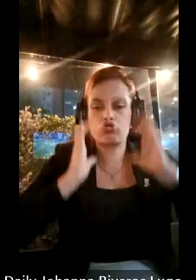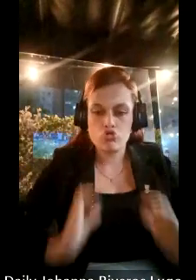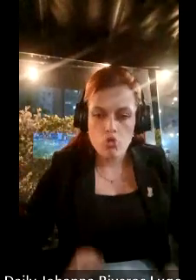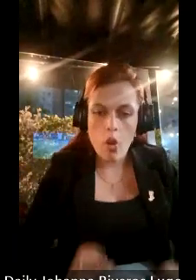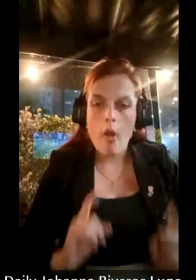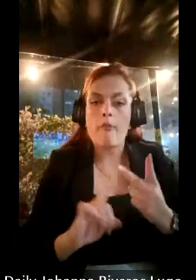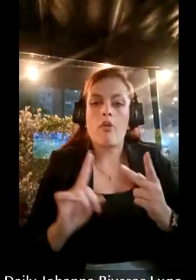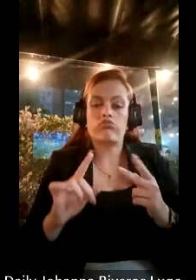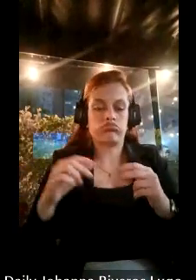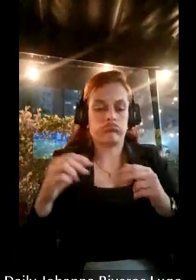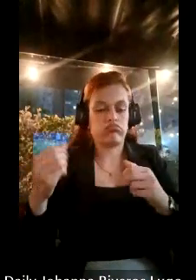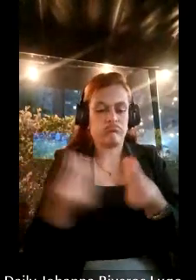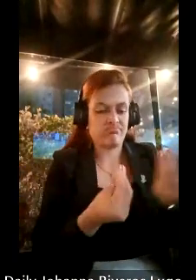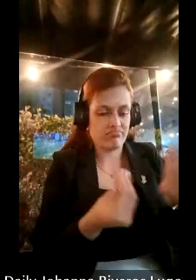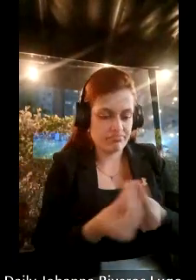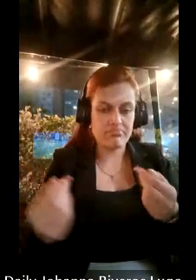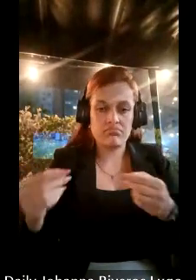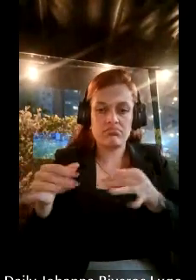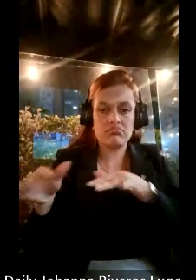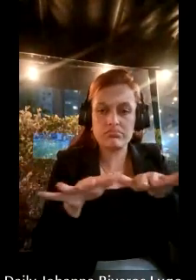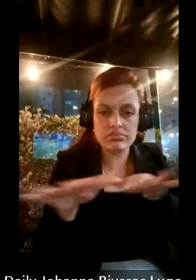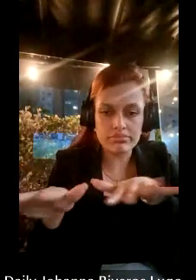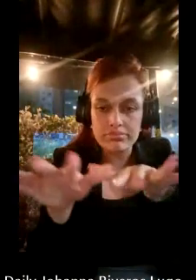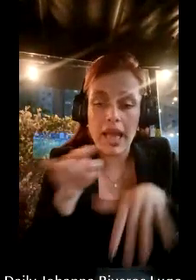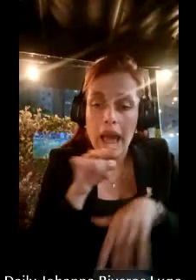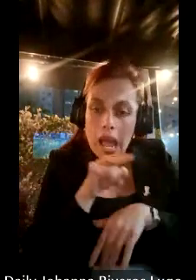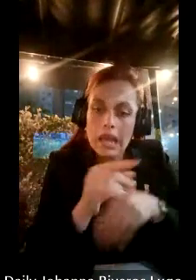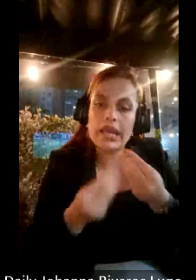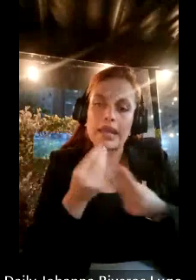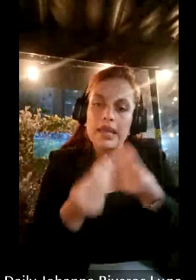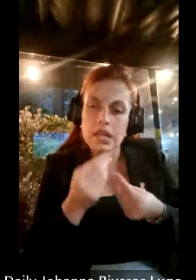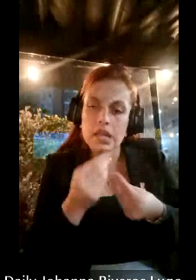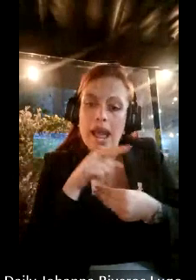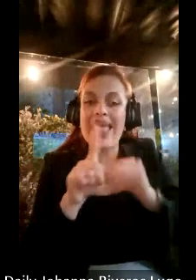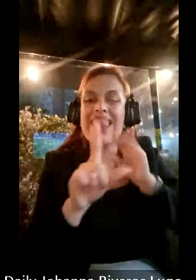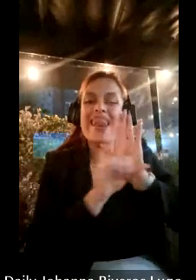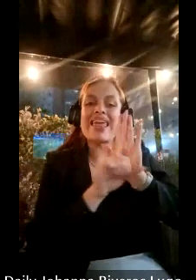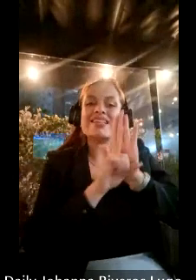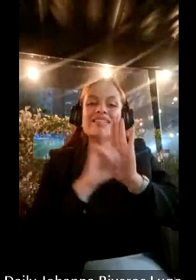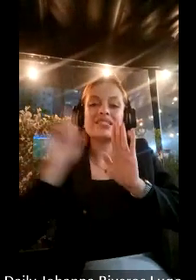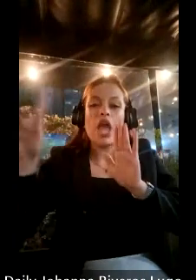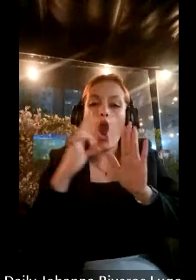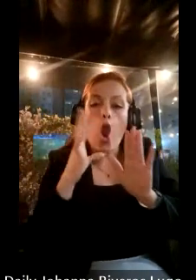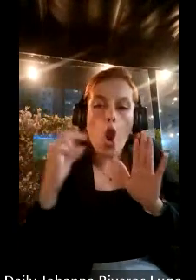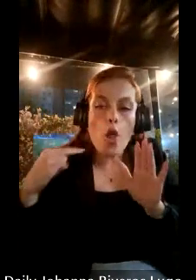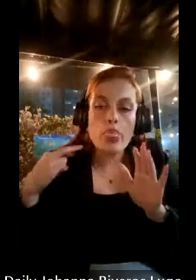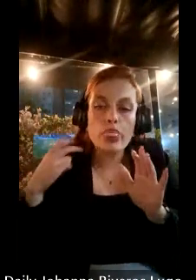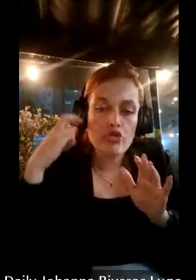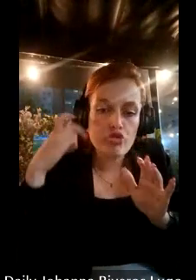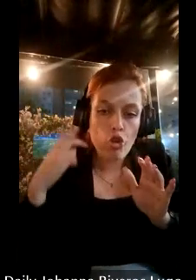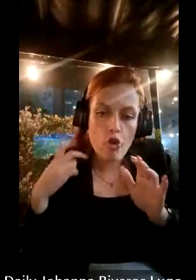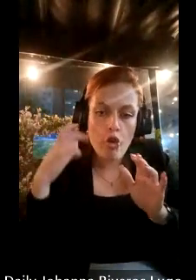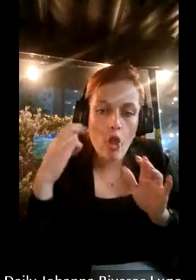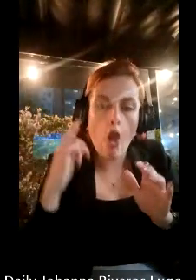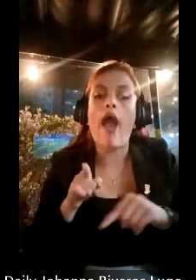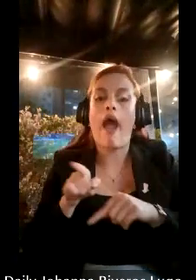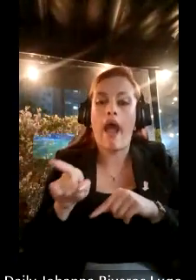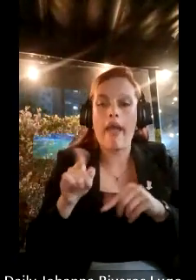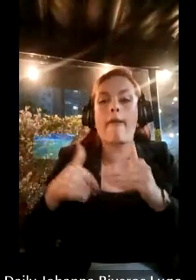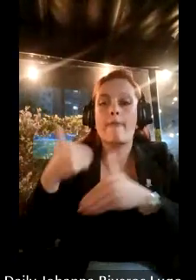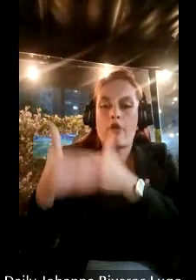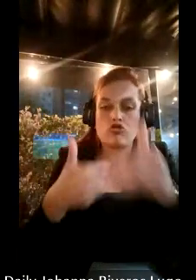estos. Para ello, se vale de las leyes de Newton y se suele aplicar, por ejemplo, en el estudio del lanzamiento